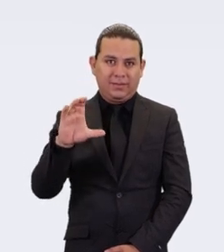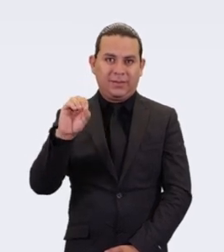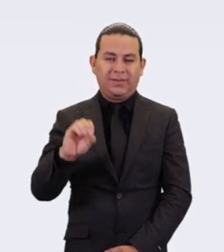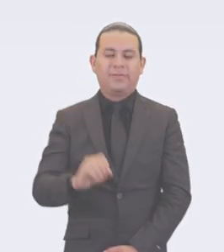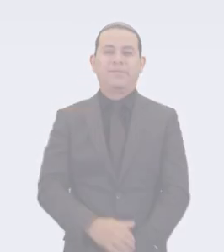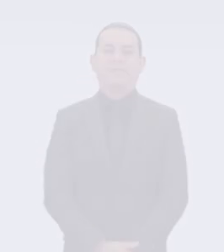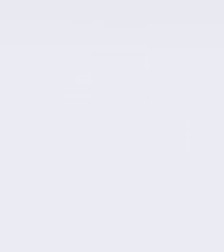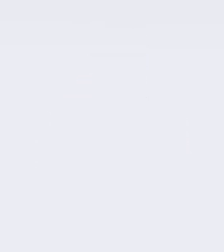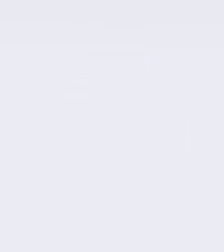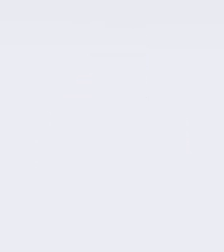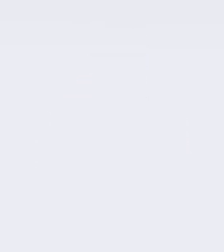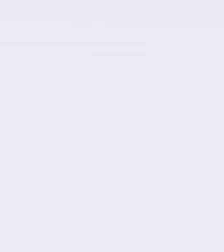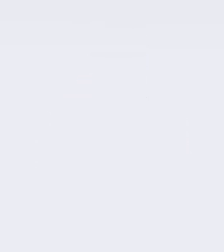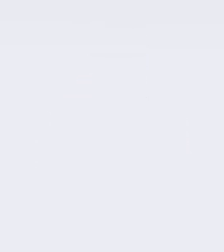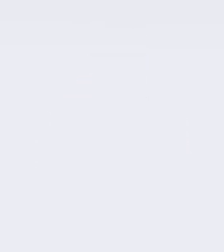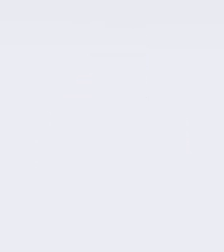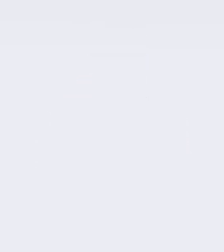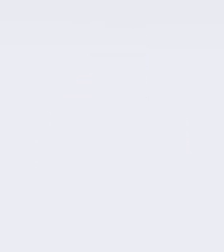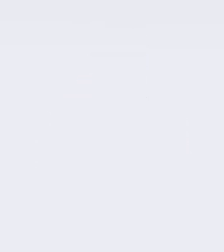Participación Ciudadana de Oaxaca ¡Gracias!